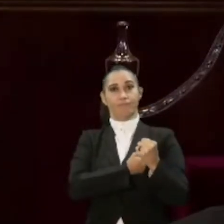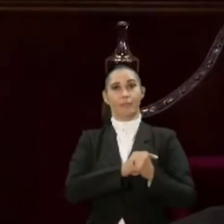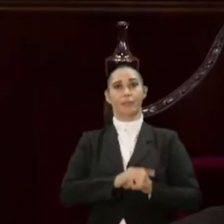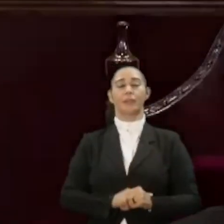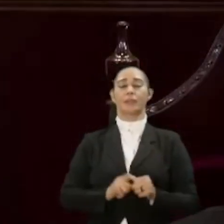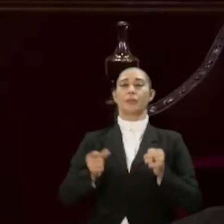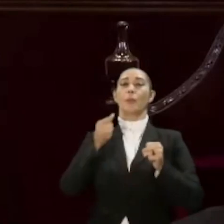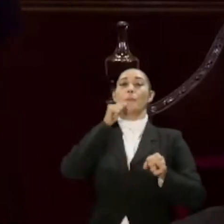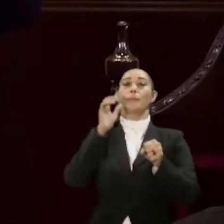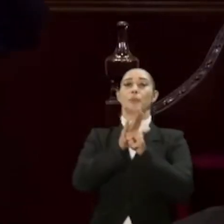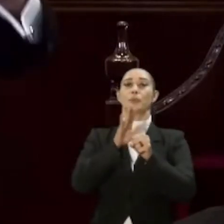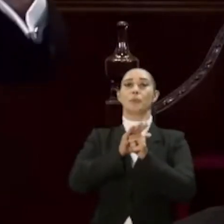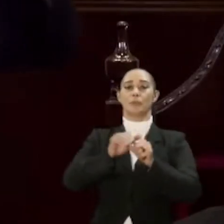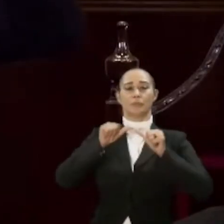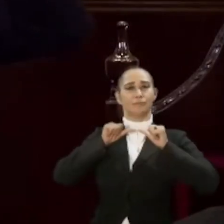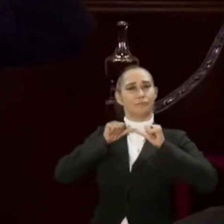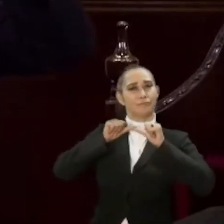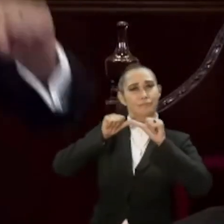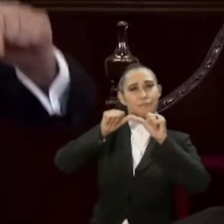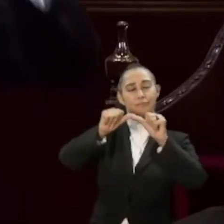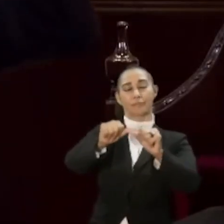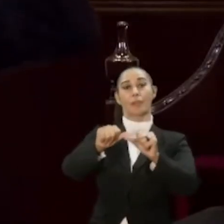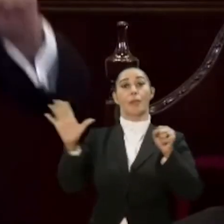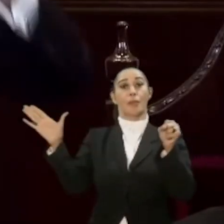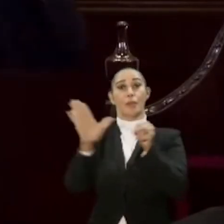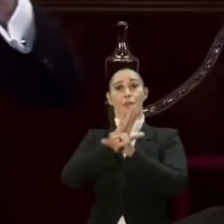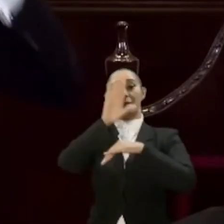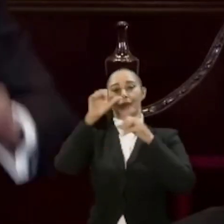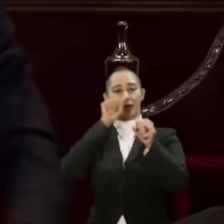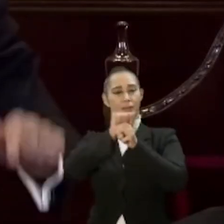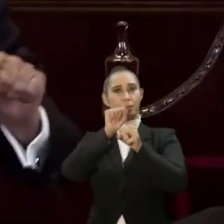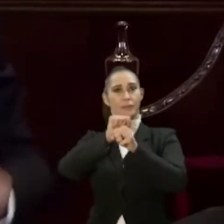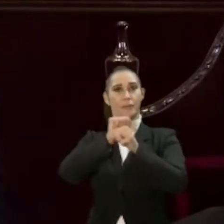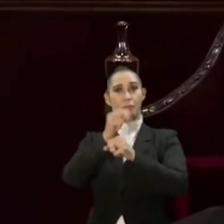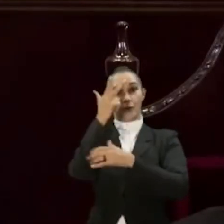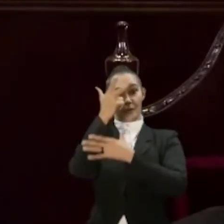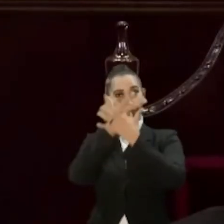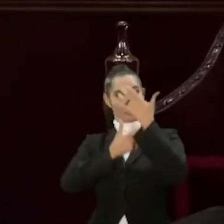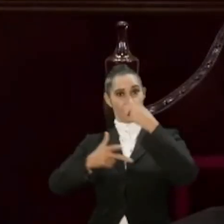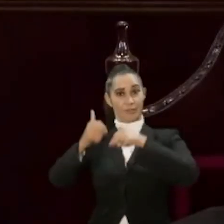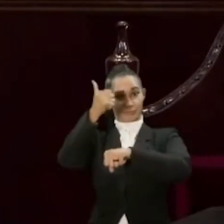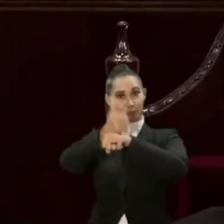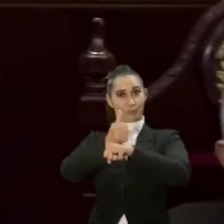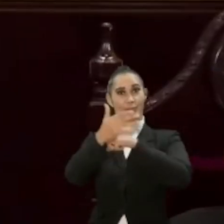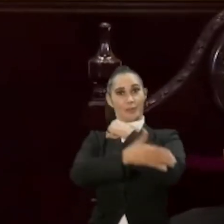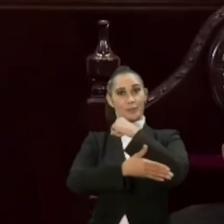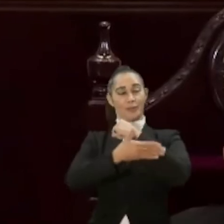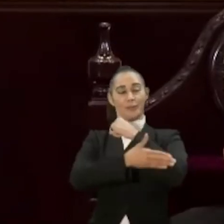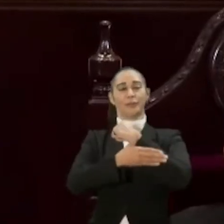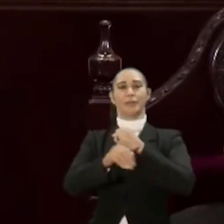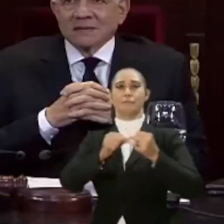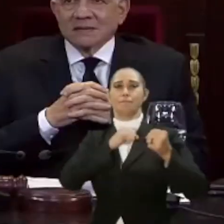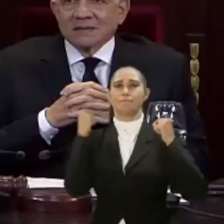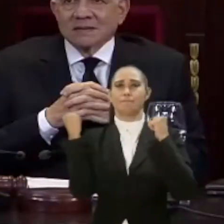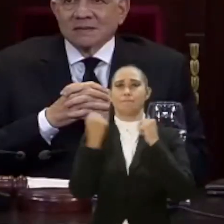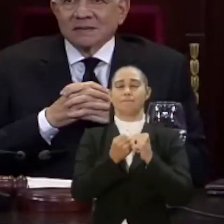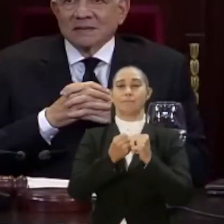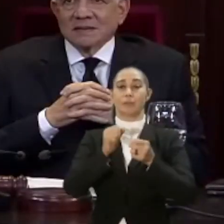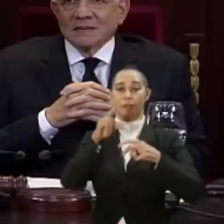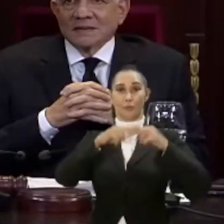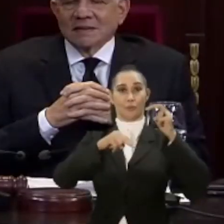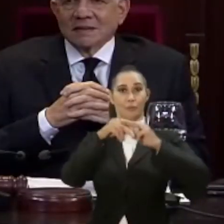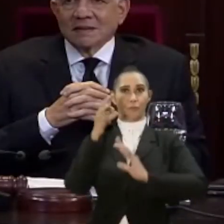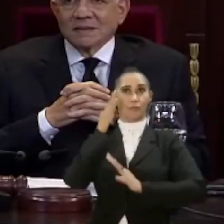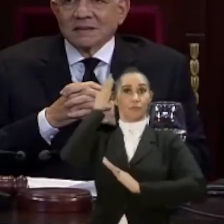valientes, comprometidos y perseverantes para completar la obra de nuestros padres fundadores. Audaces para construir un futuro